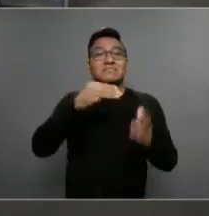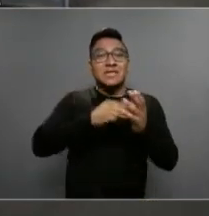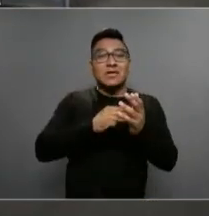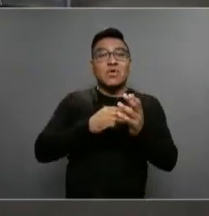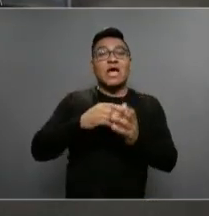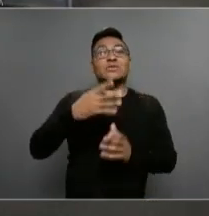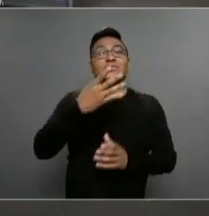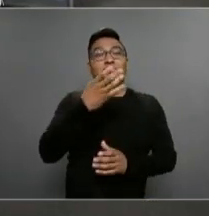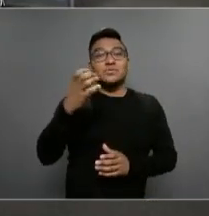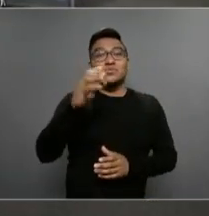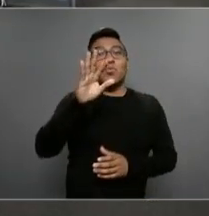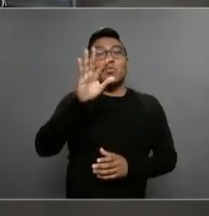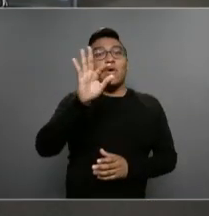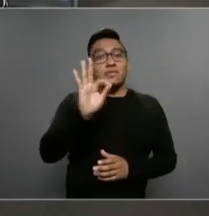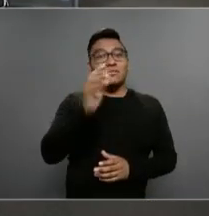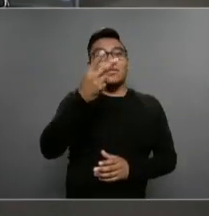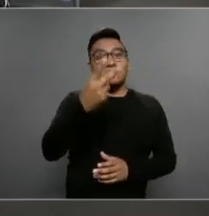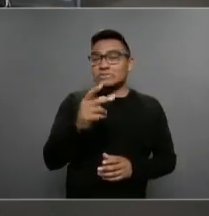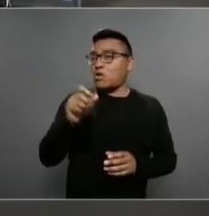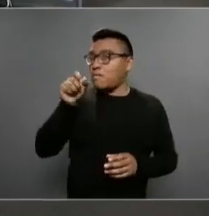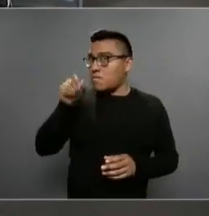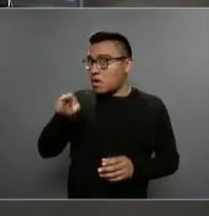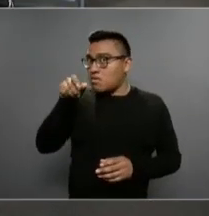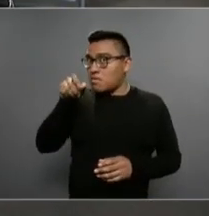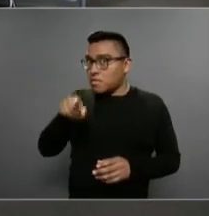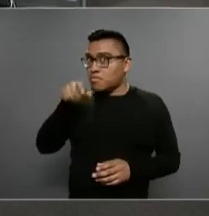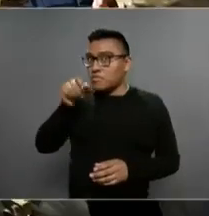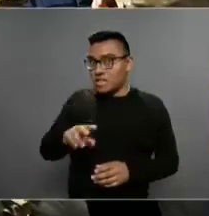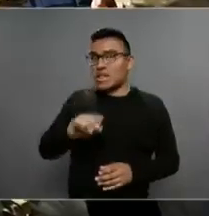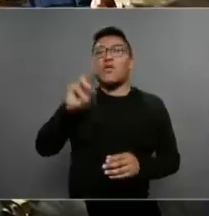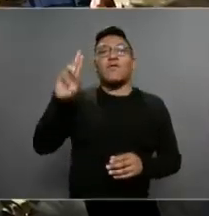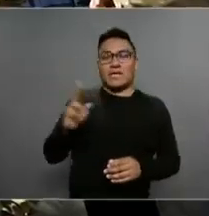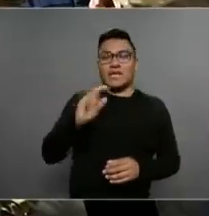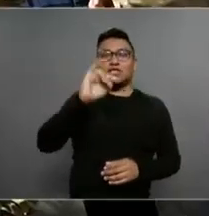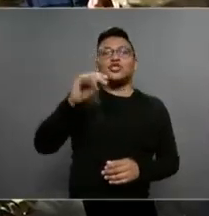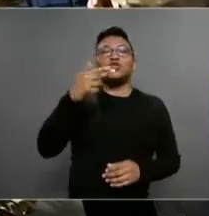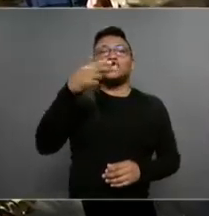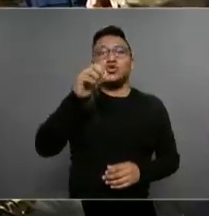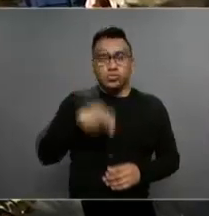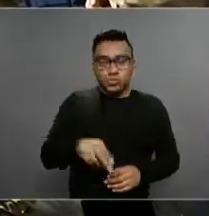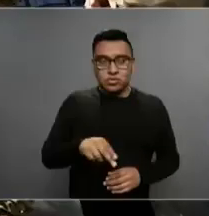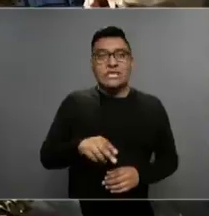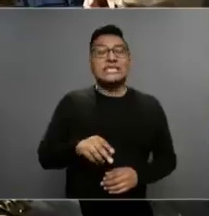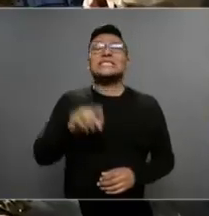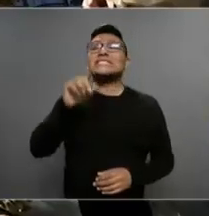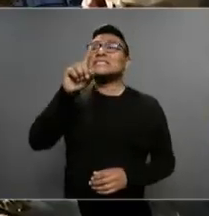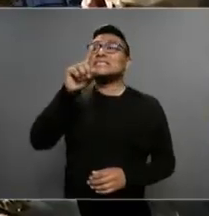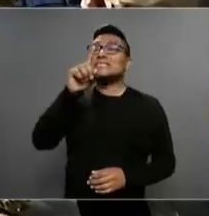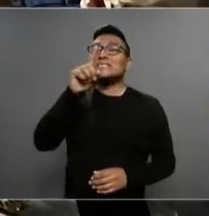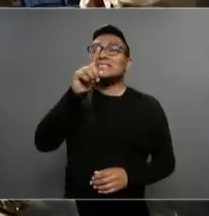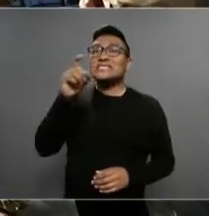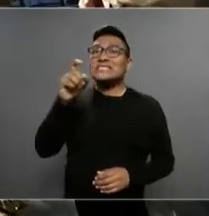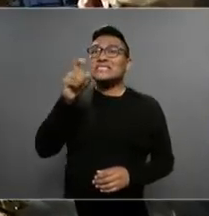103,942, según la misma fuente, que es la Universidad la Johns Hopkins. 101,000.